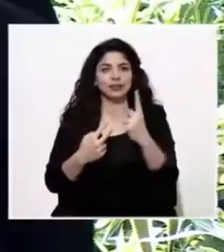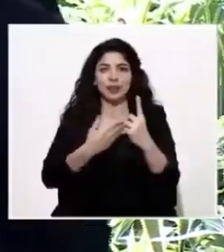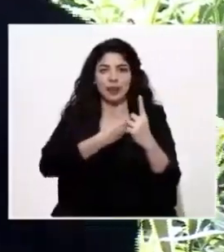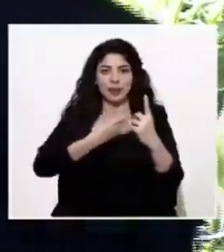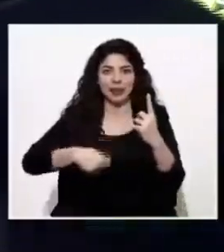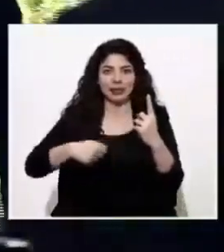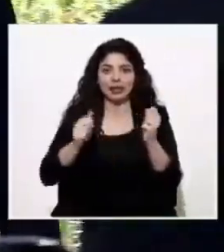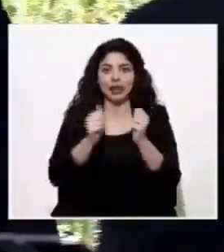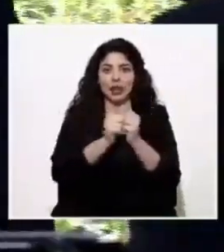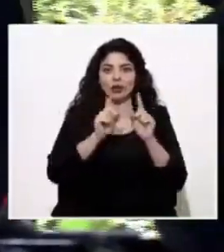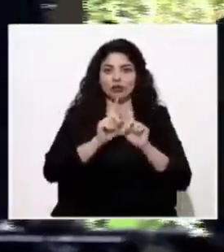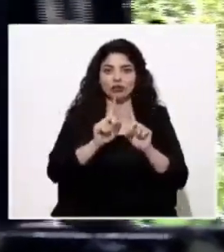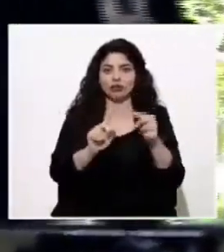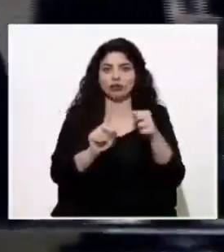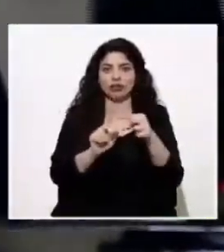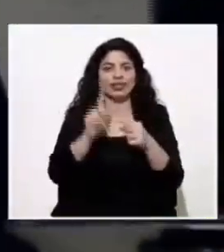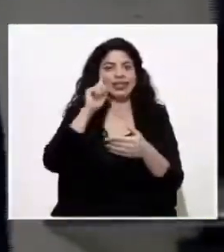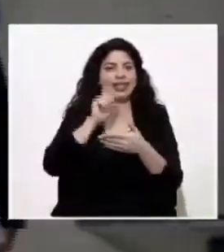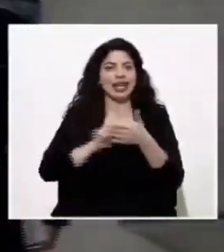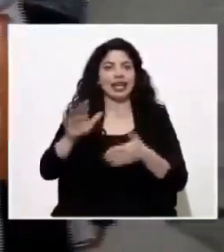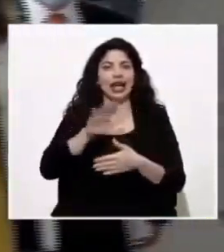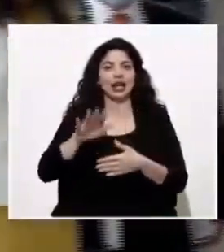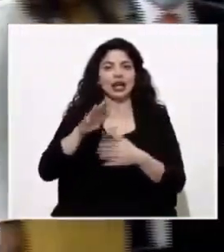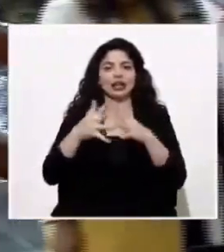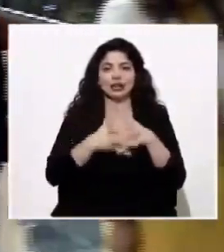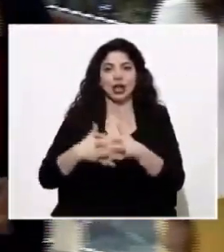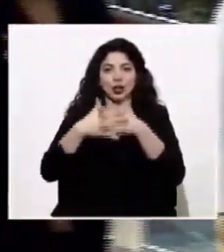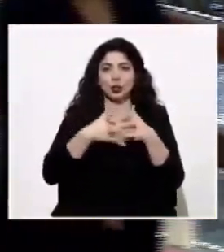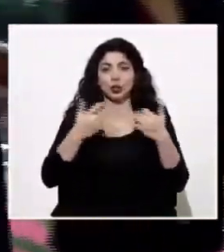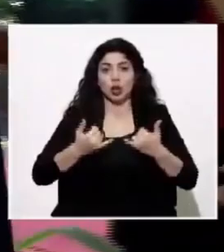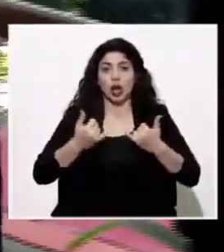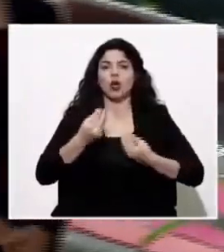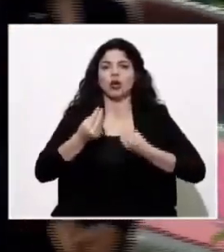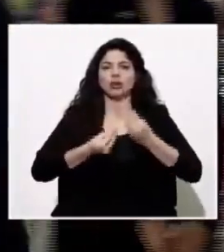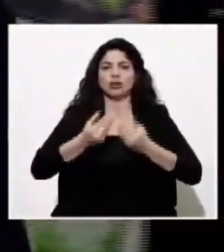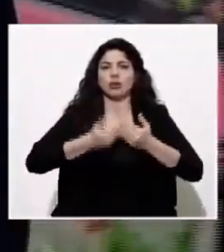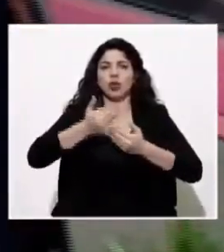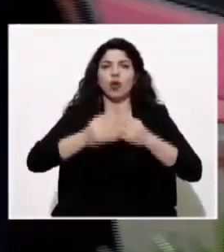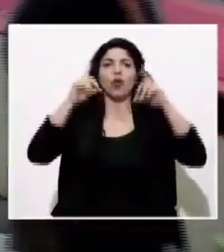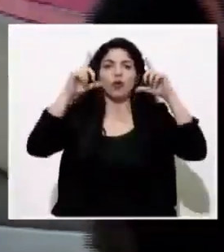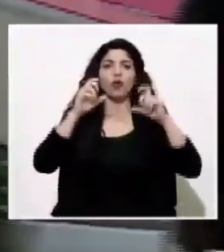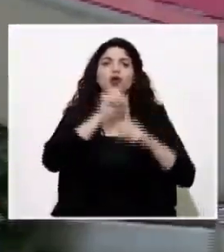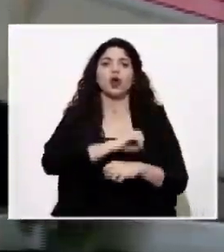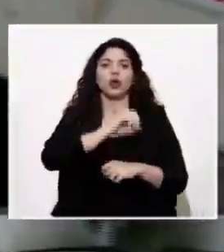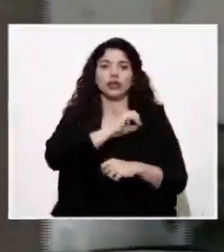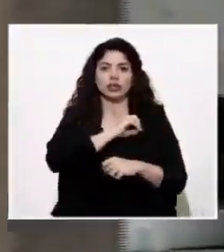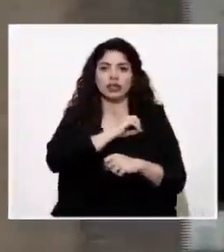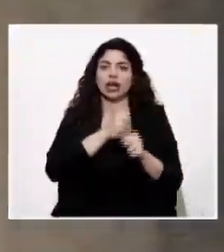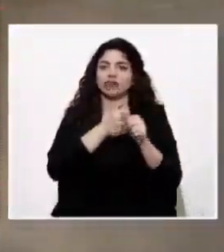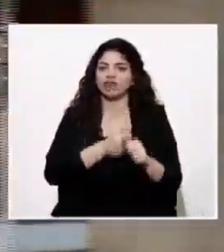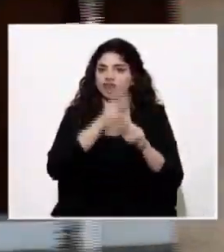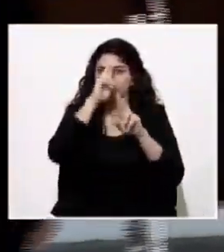la reunión que tuvo con cancilleres de los países de centroamérica méxico y república dominicana el